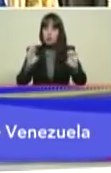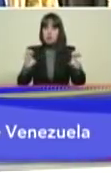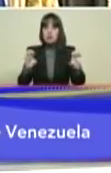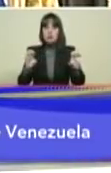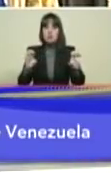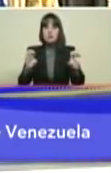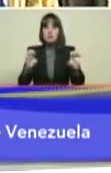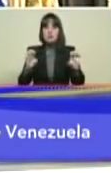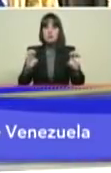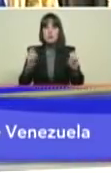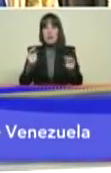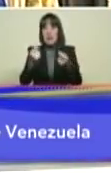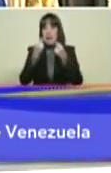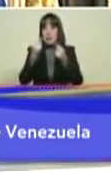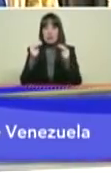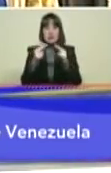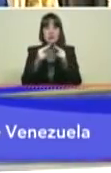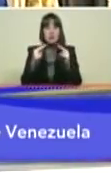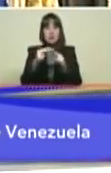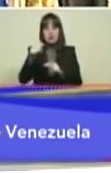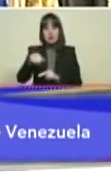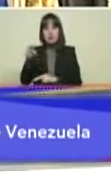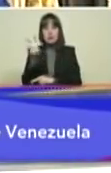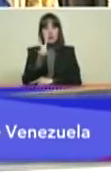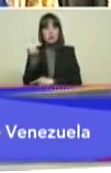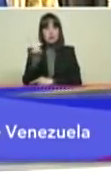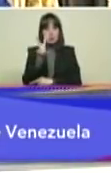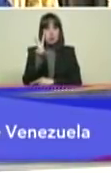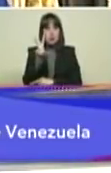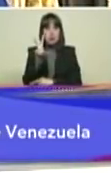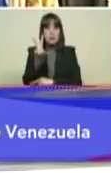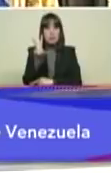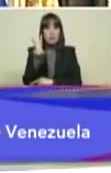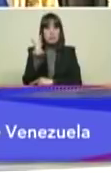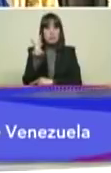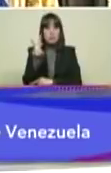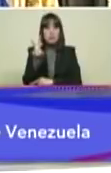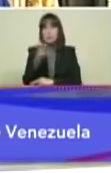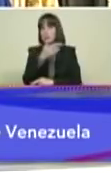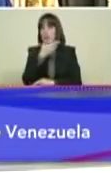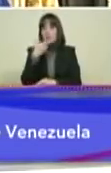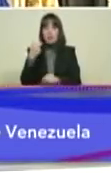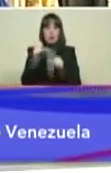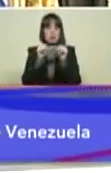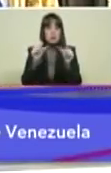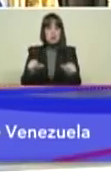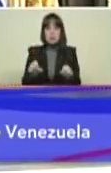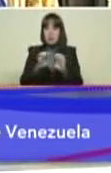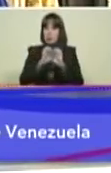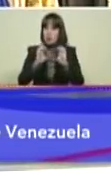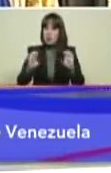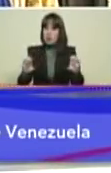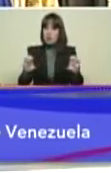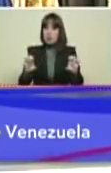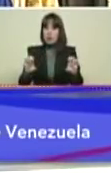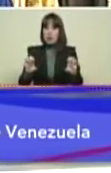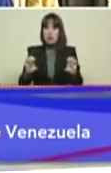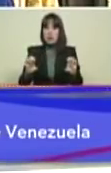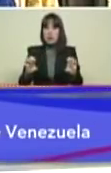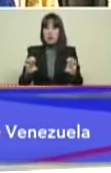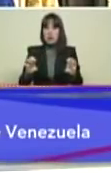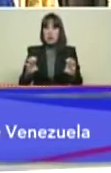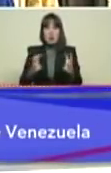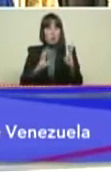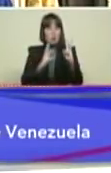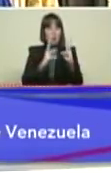que jamás se haya conocido en Venezuela, hacia el mejor sistema educativo, tanto desde el punto de vista